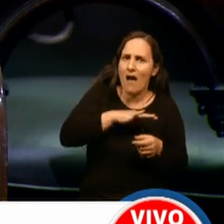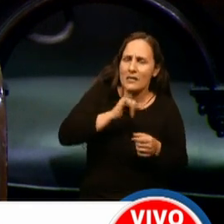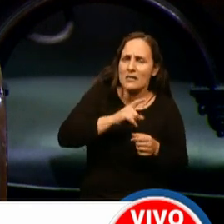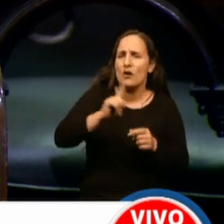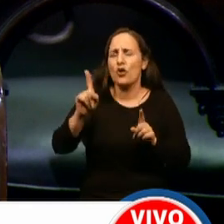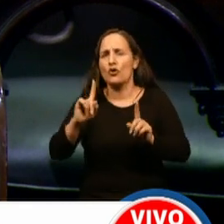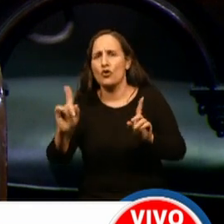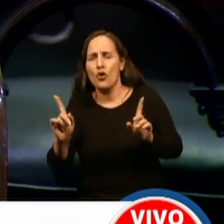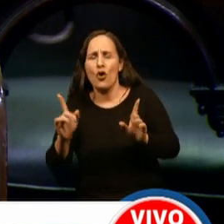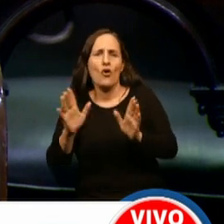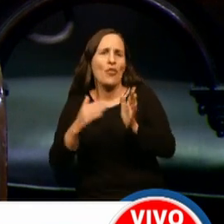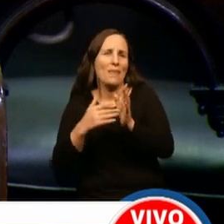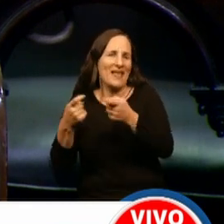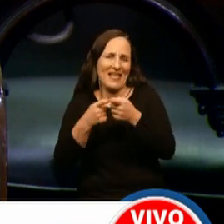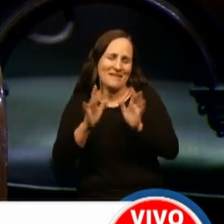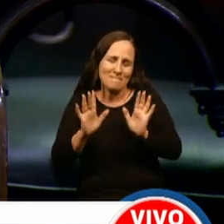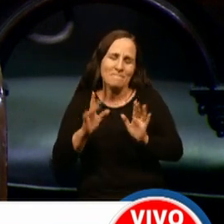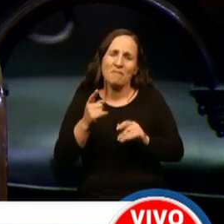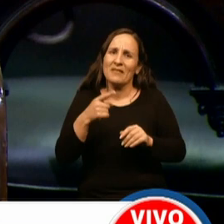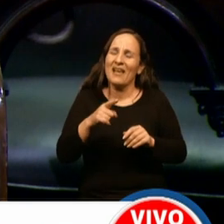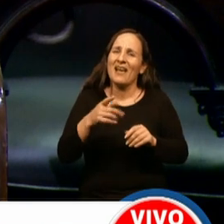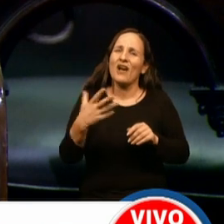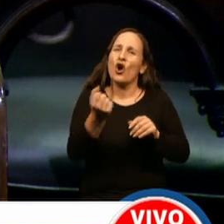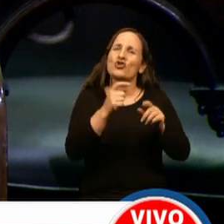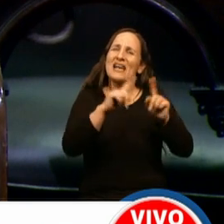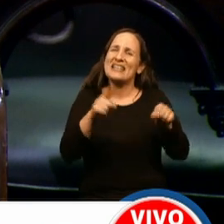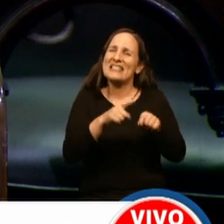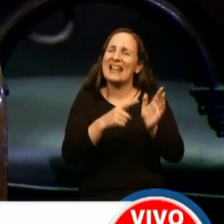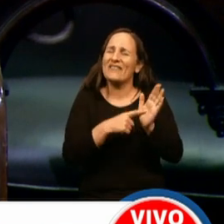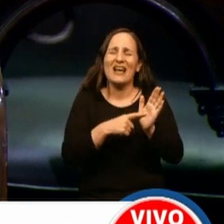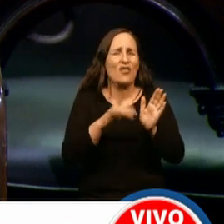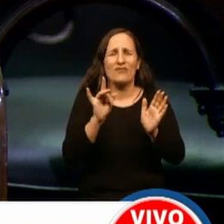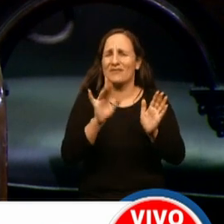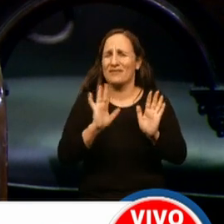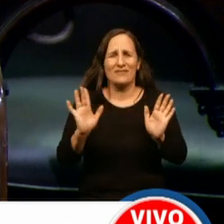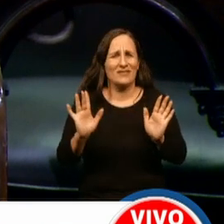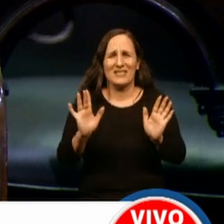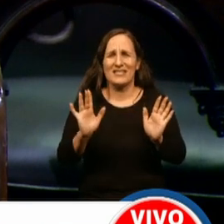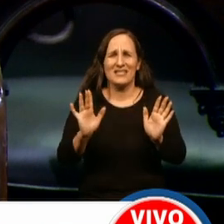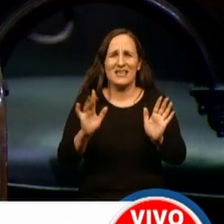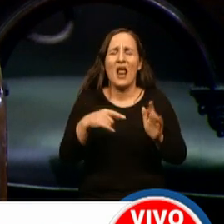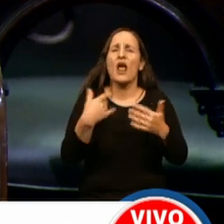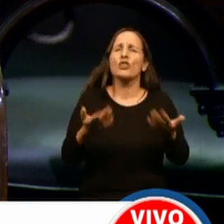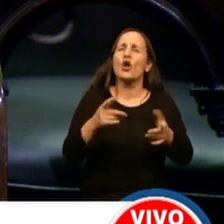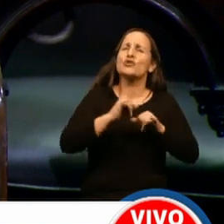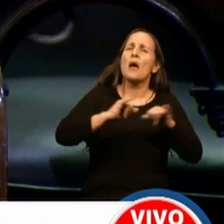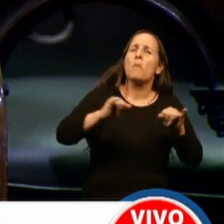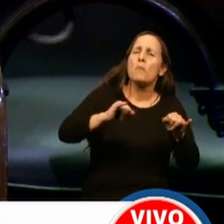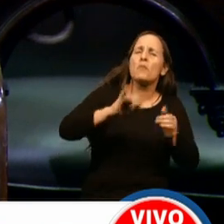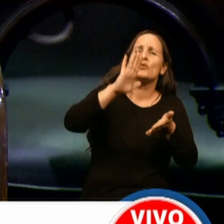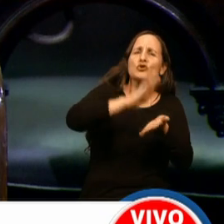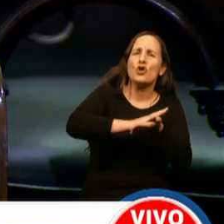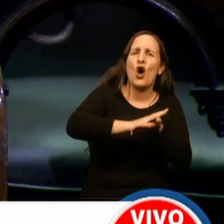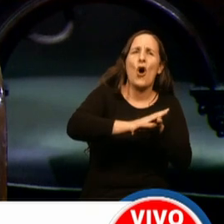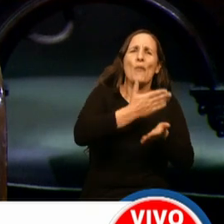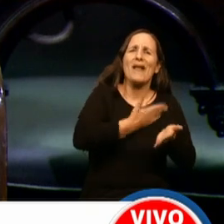imposible y conseguir este certificado y por ende van a quedar a la cola del reparto de la publicidad oficial todo lo contrario